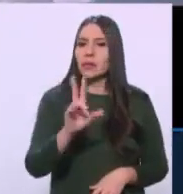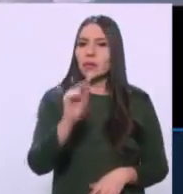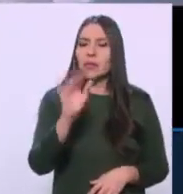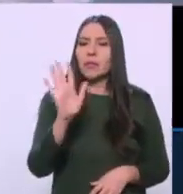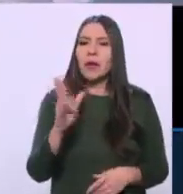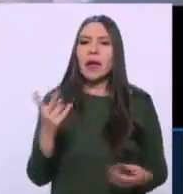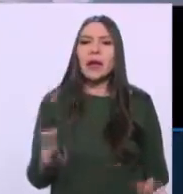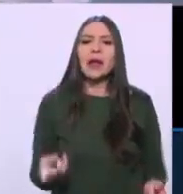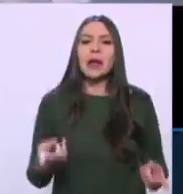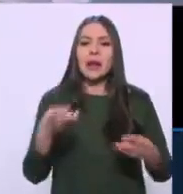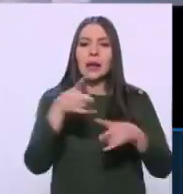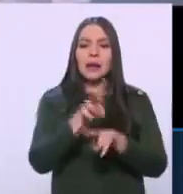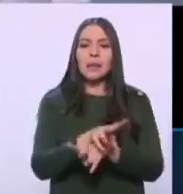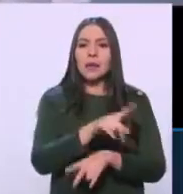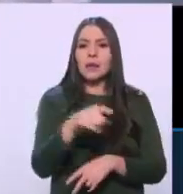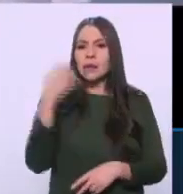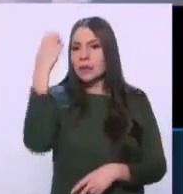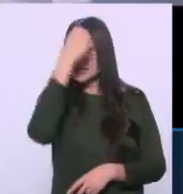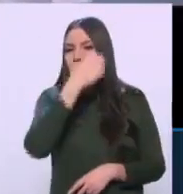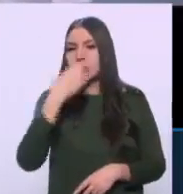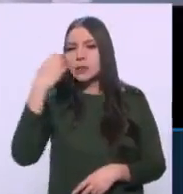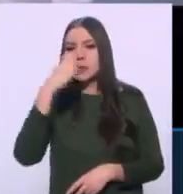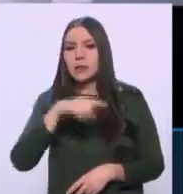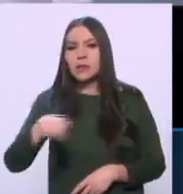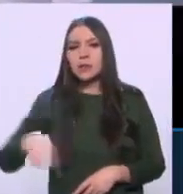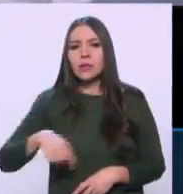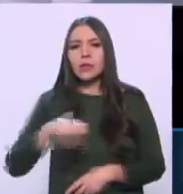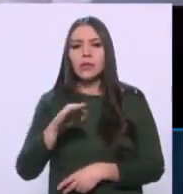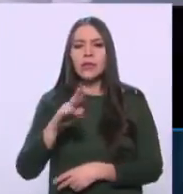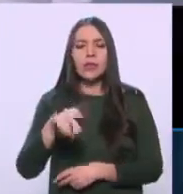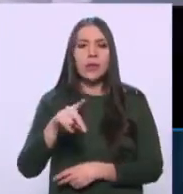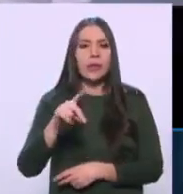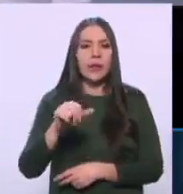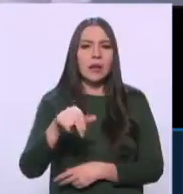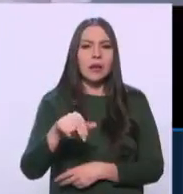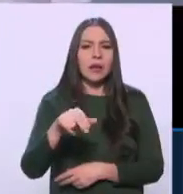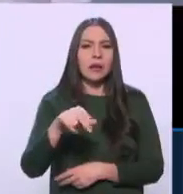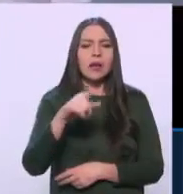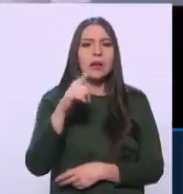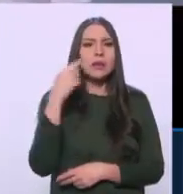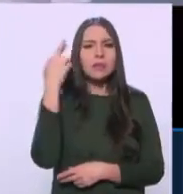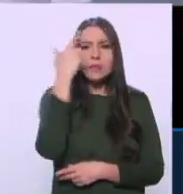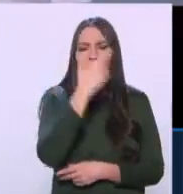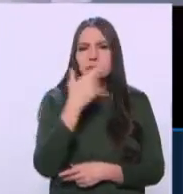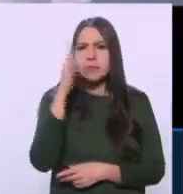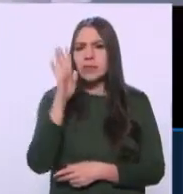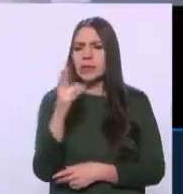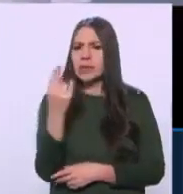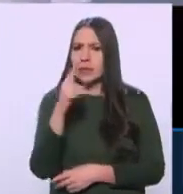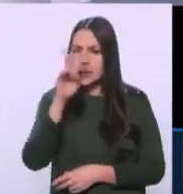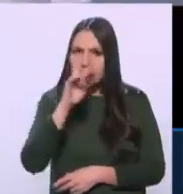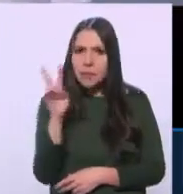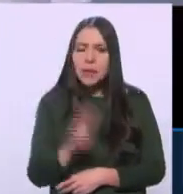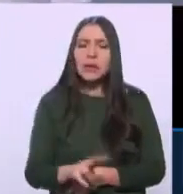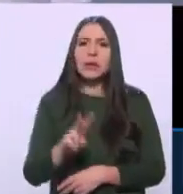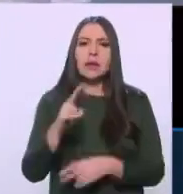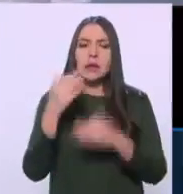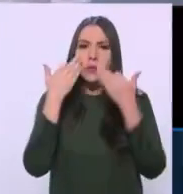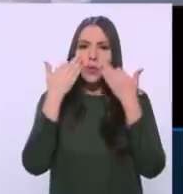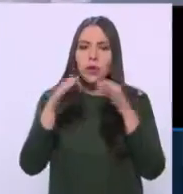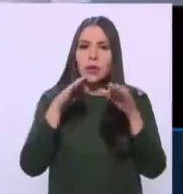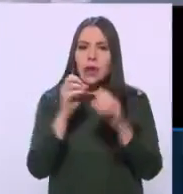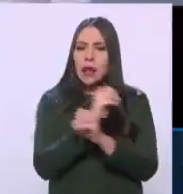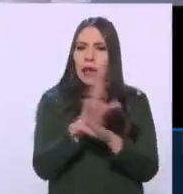lo que se busca con las observaciones que hacemos desde Fundar, que es que exista certeza, que exista diagnóstico, que exista transparencia, que